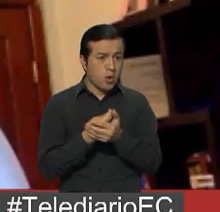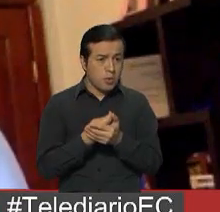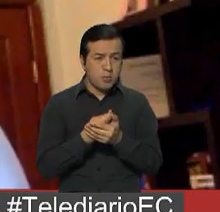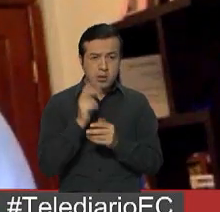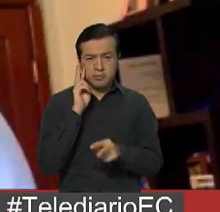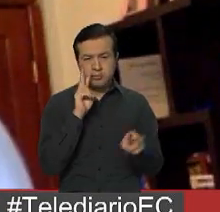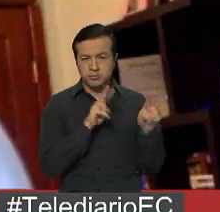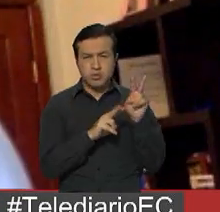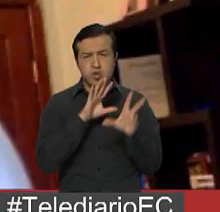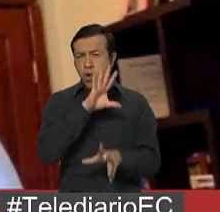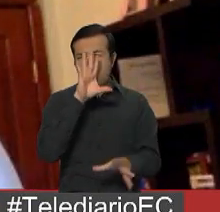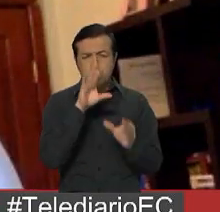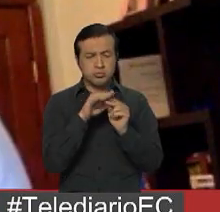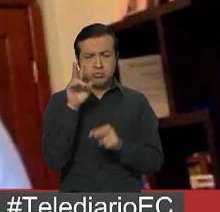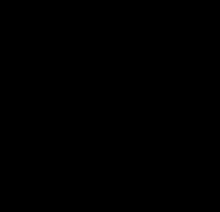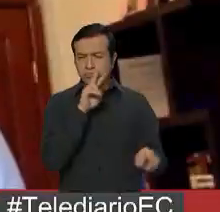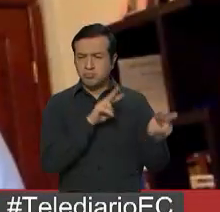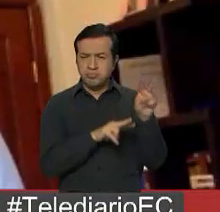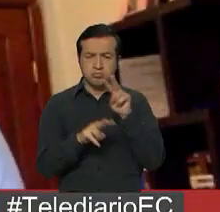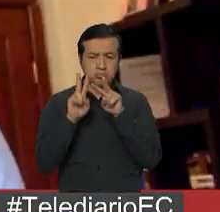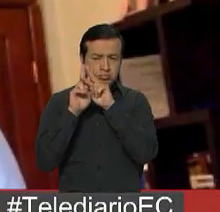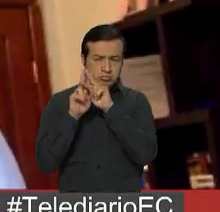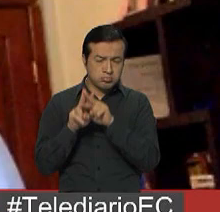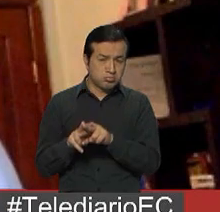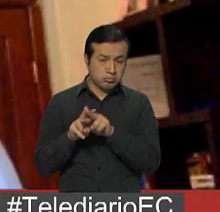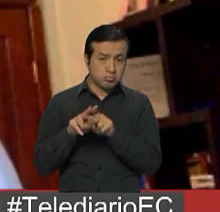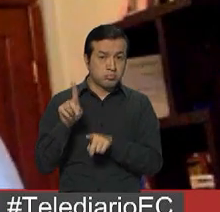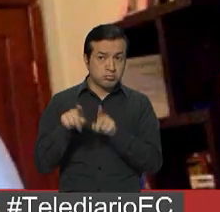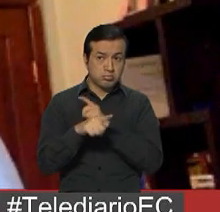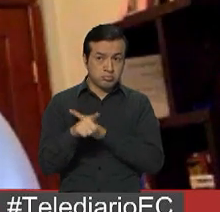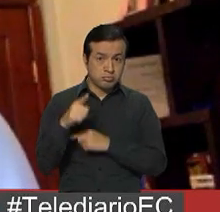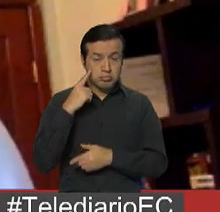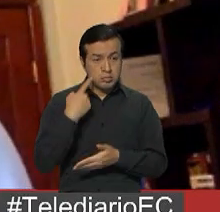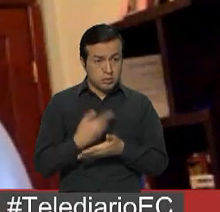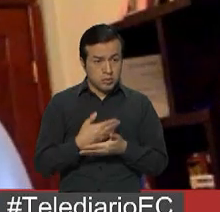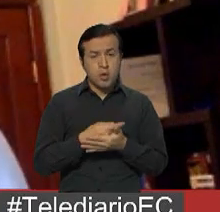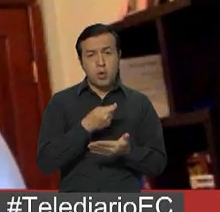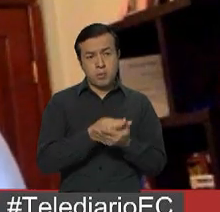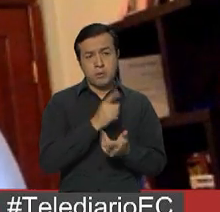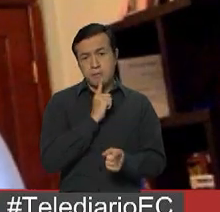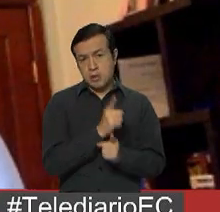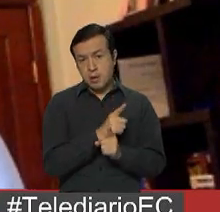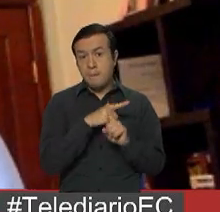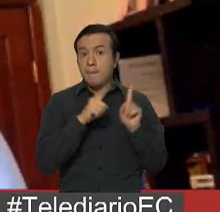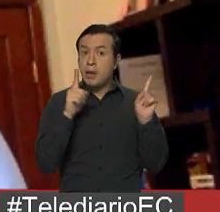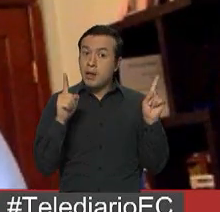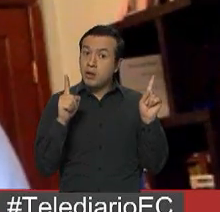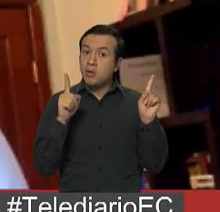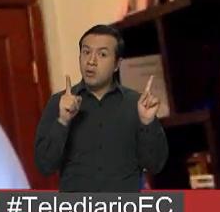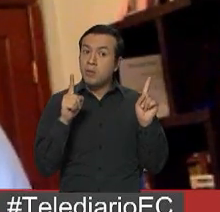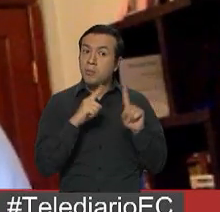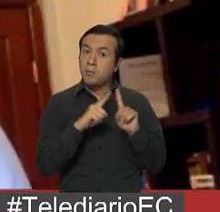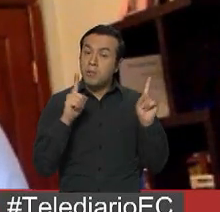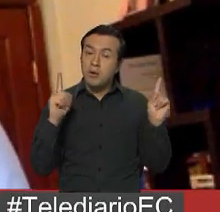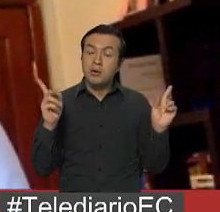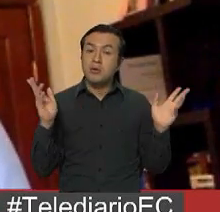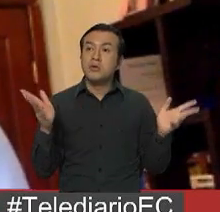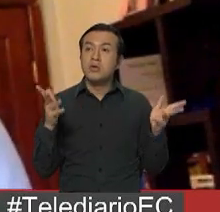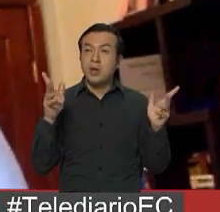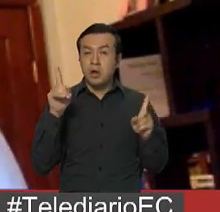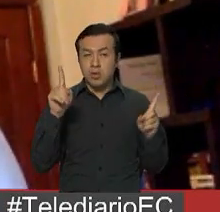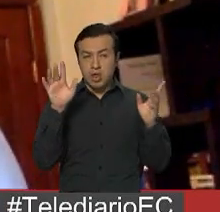de insumos que se deben realizar en muchos pasos creemos que son multiplicadas pero que siempre terminan siendo parte de un sistema